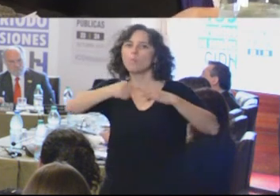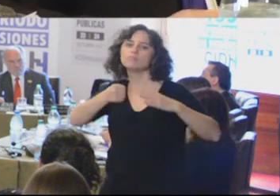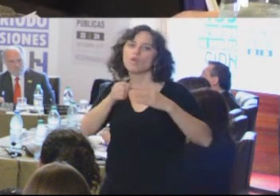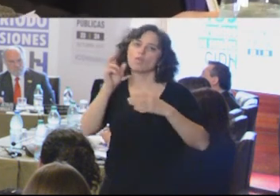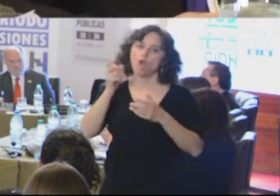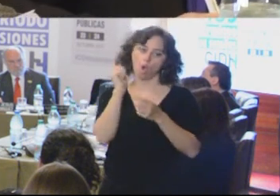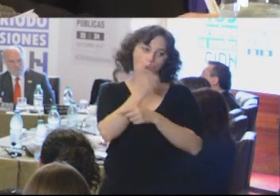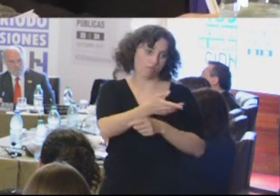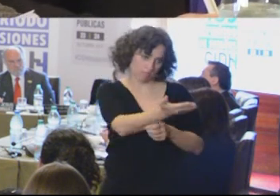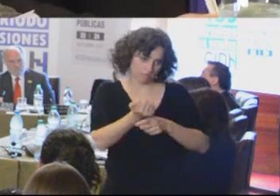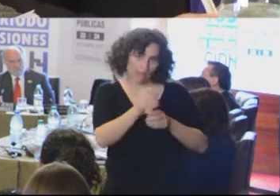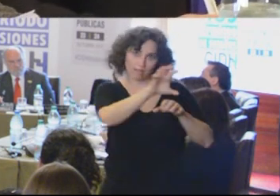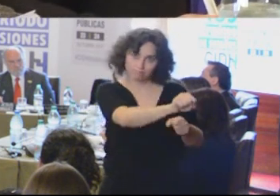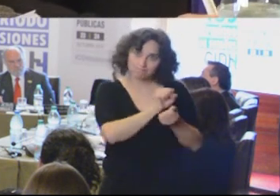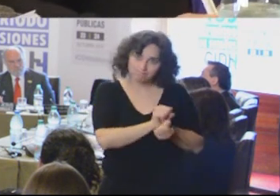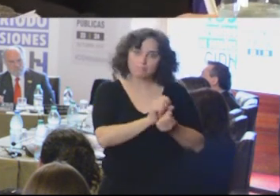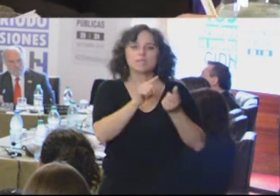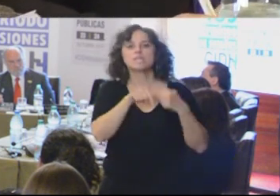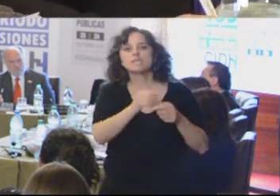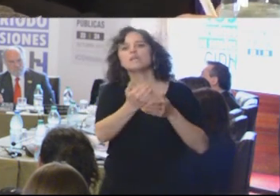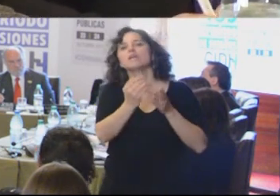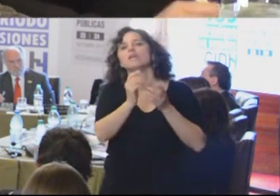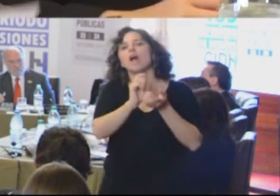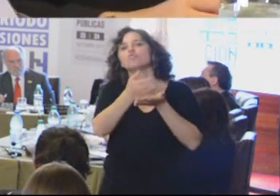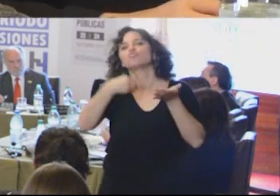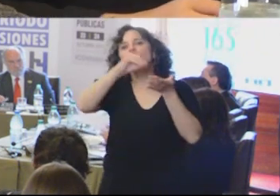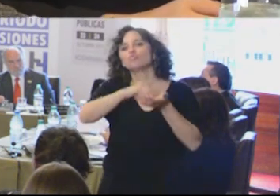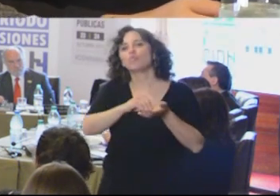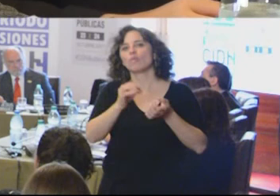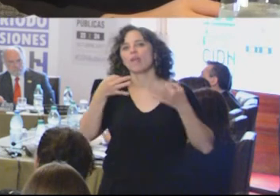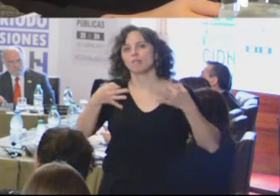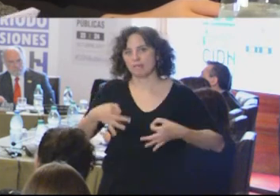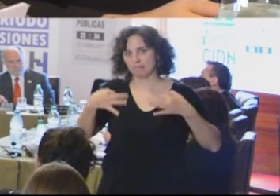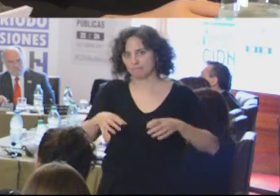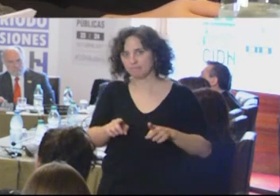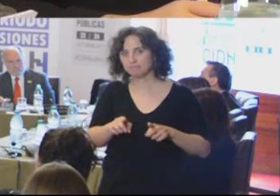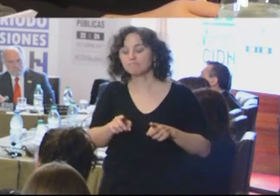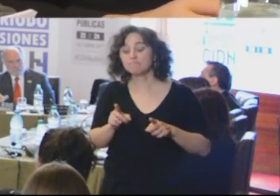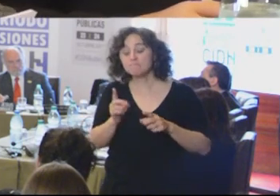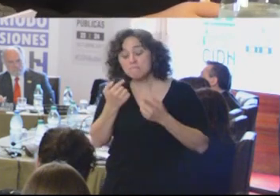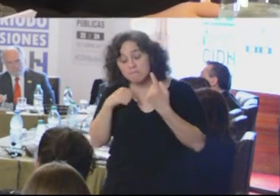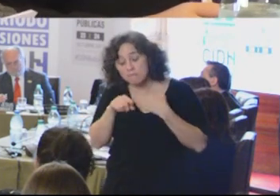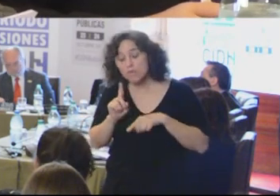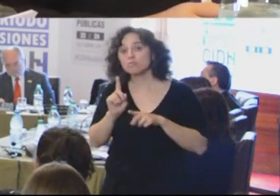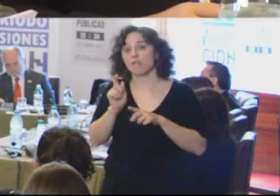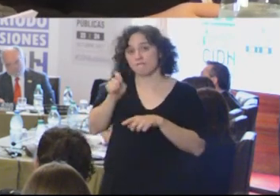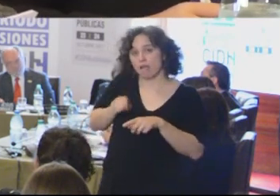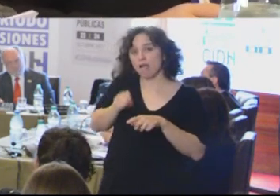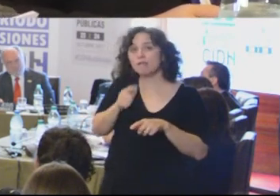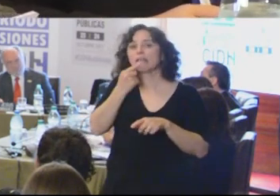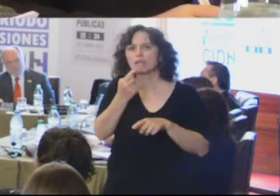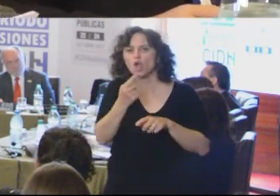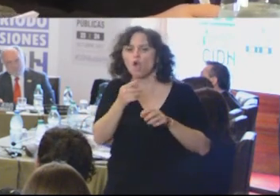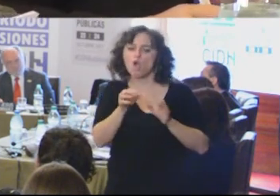de capturas y la revocatoria sustitución de la medida de aseguramiento no obstante la fiscalía expidió como norma de